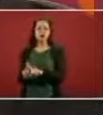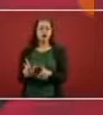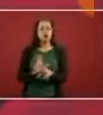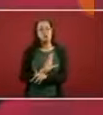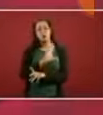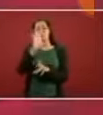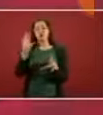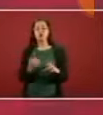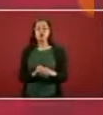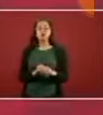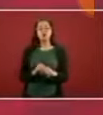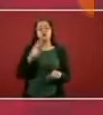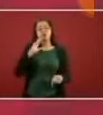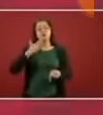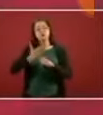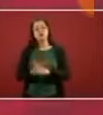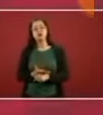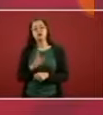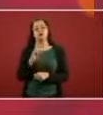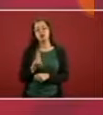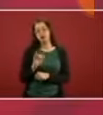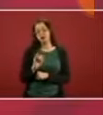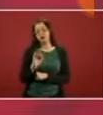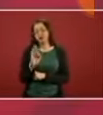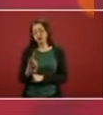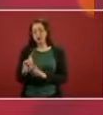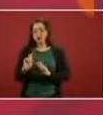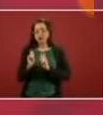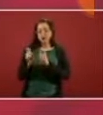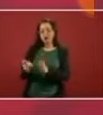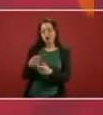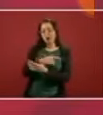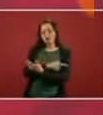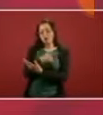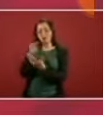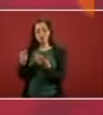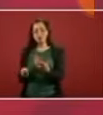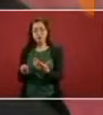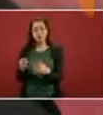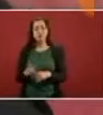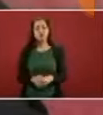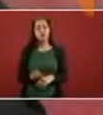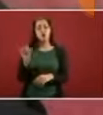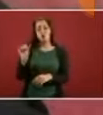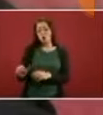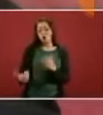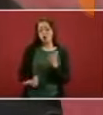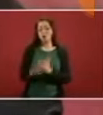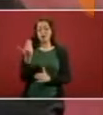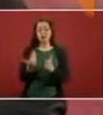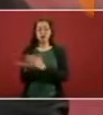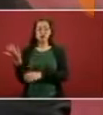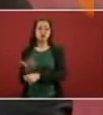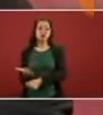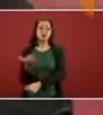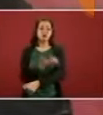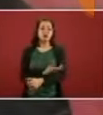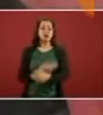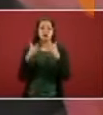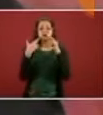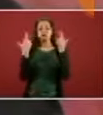financiera hoy estuvo en la mañana santiago nieto